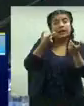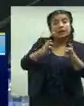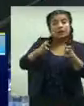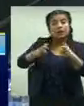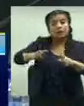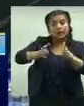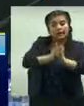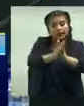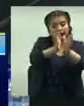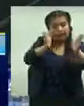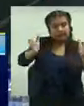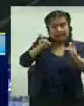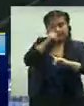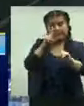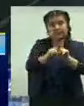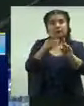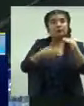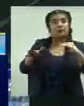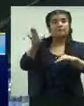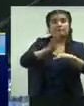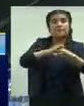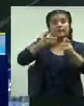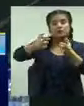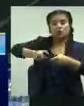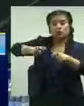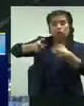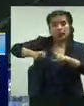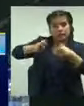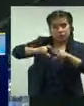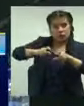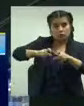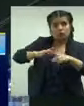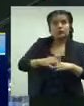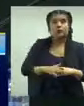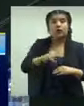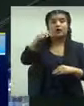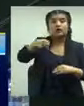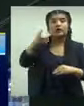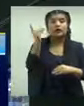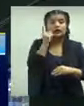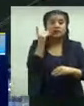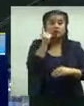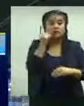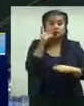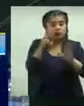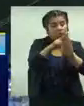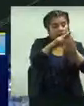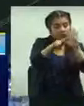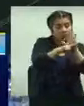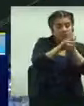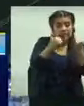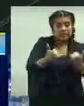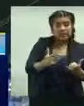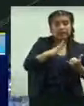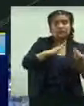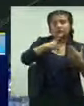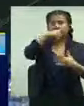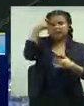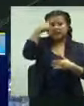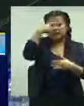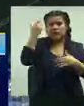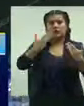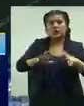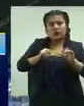contrato abierto y ha ampliado algunos contratos. Ahorita en la Dirección de Normatividad están ya las gestiones para